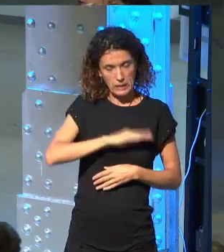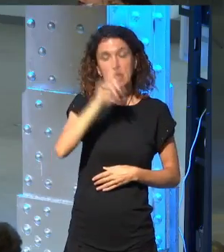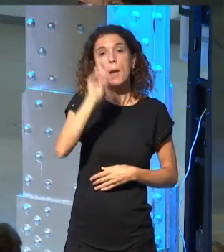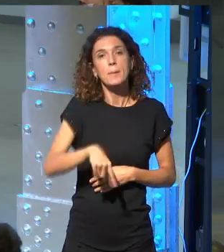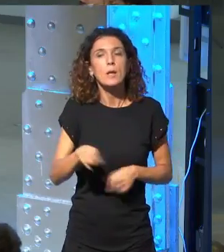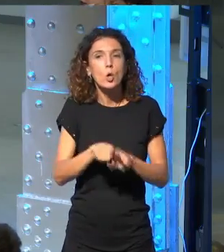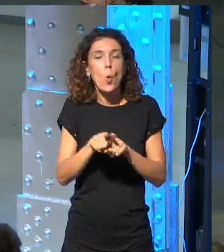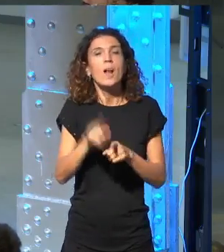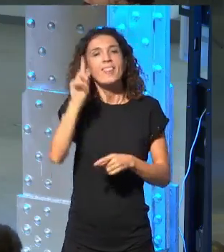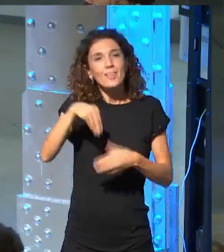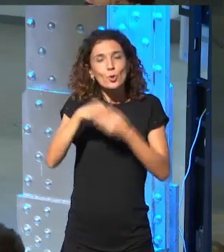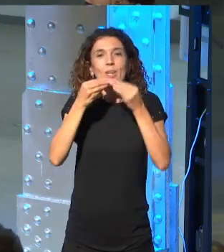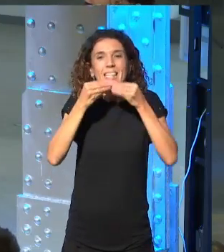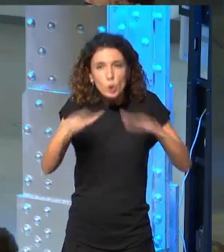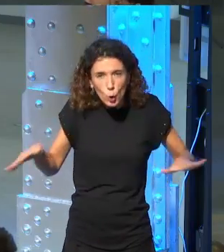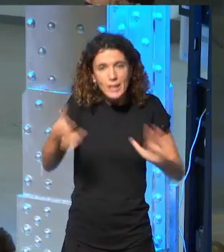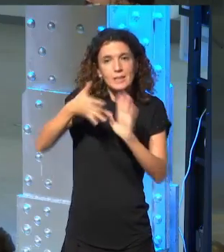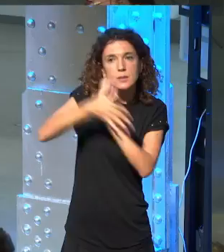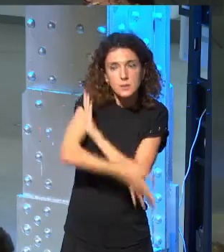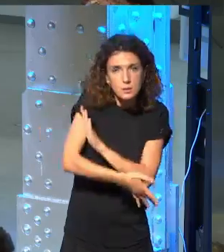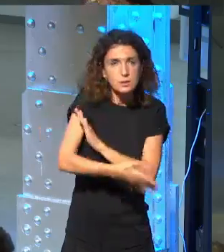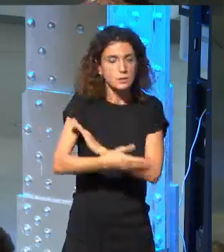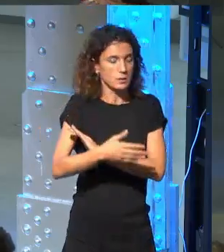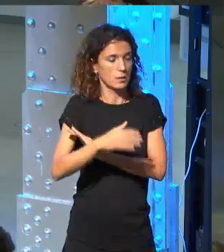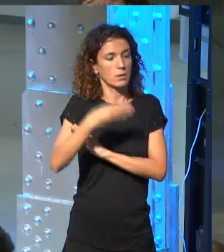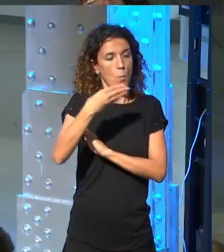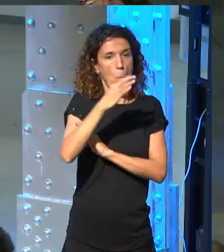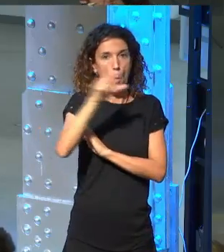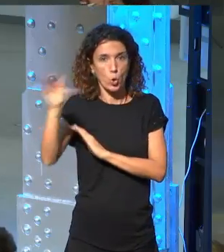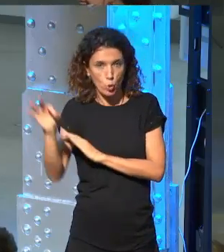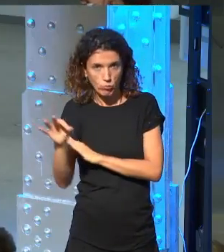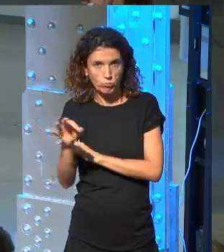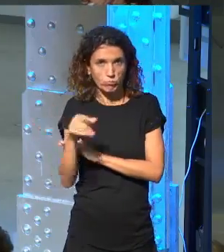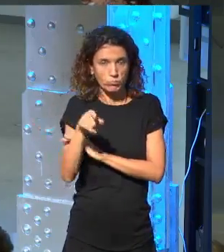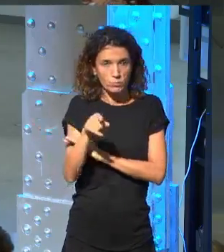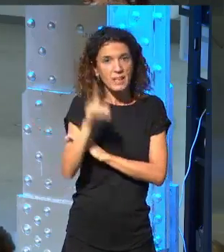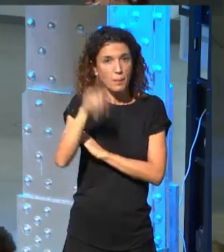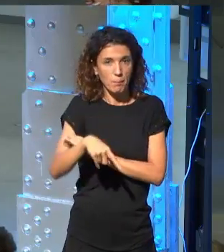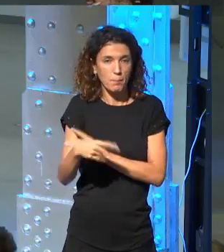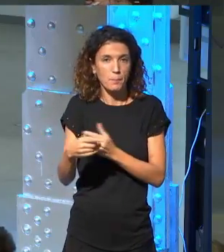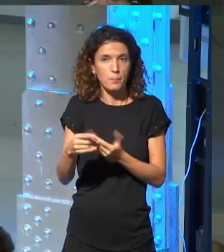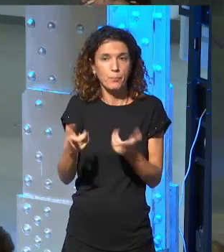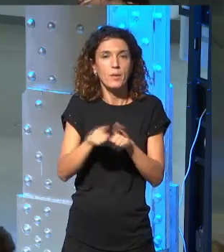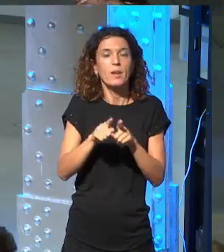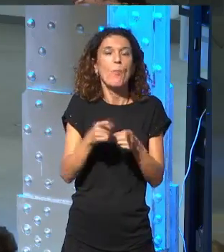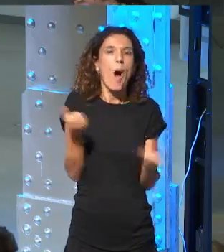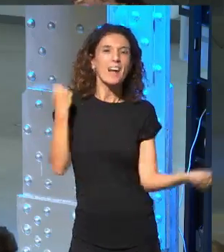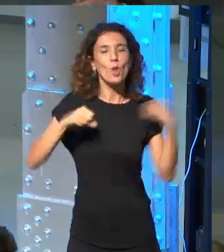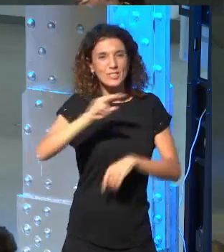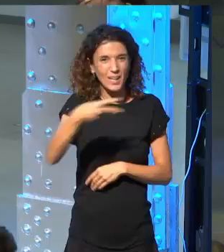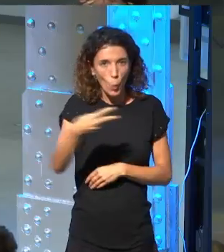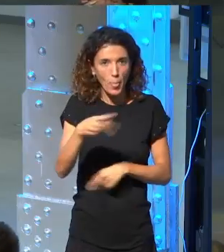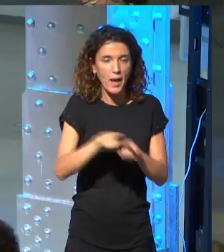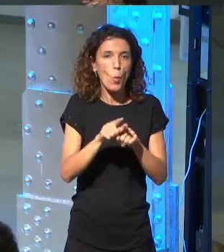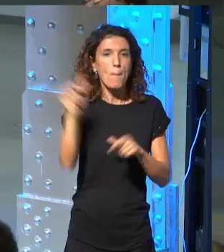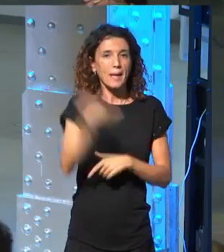acabó haciendo sombra dentro de la narrativa, que fue el bollo, ¿no? Sí. claro, porque eso no estaba previsto. El típico actor secundario que viene y te